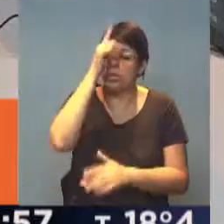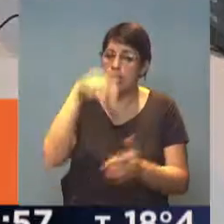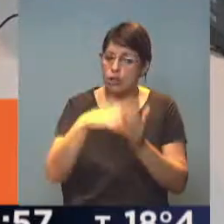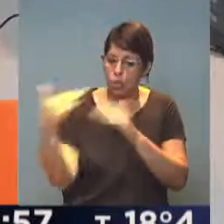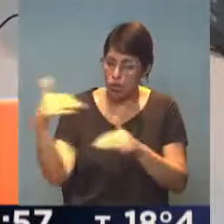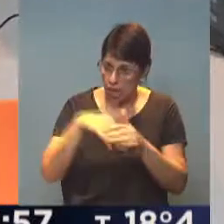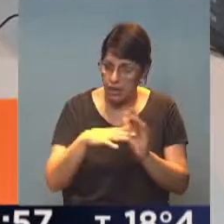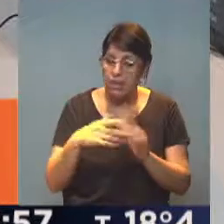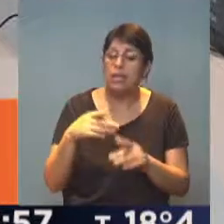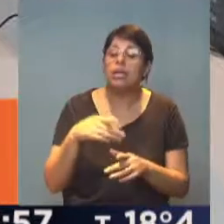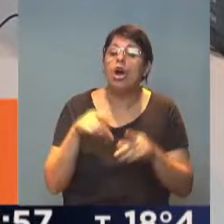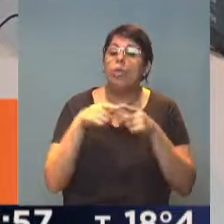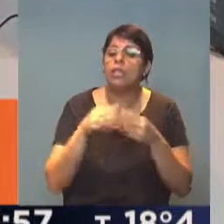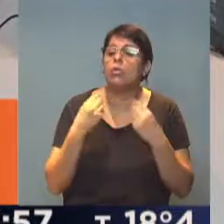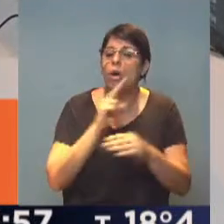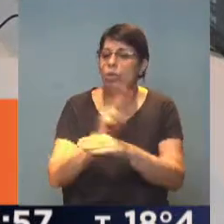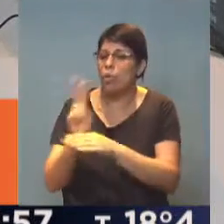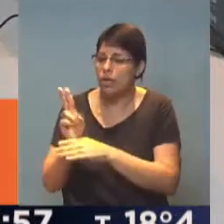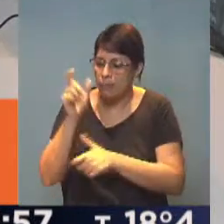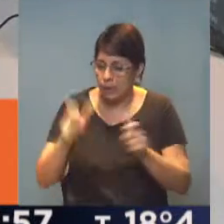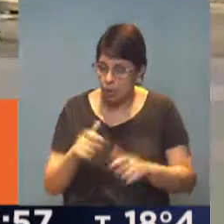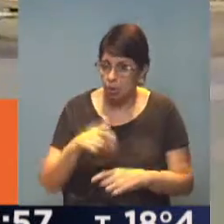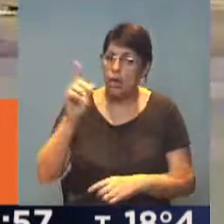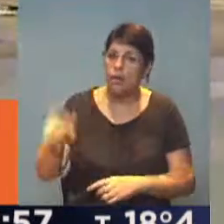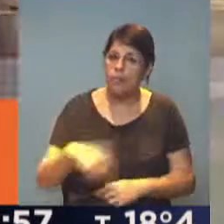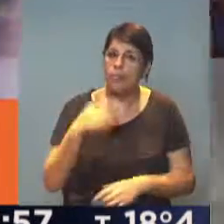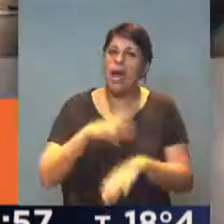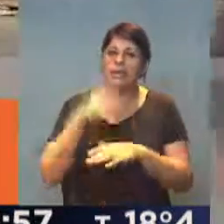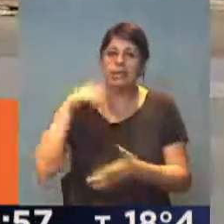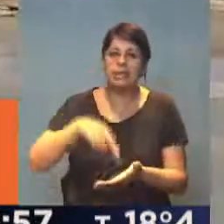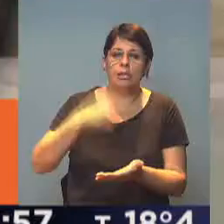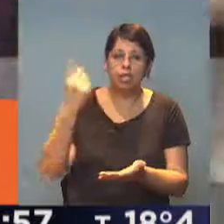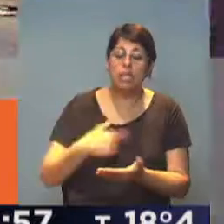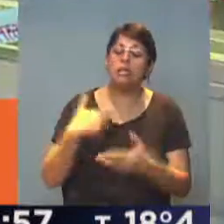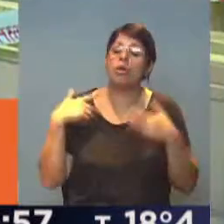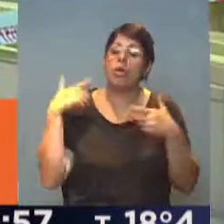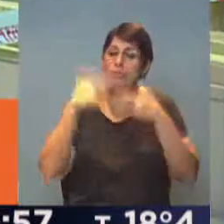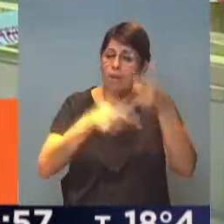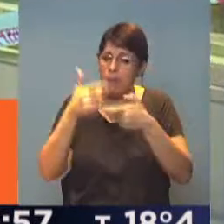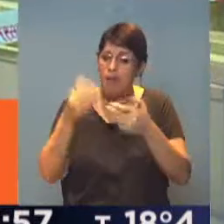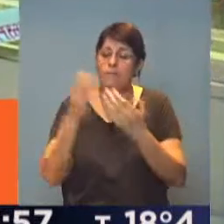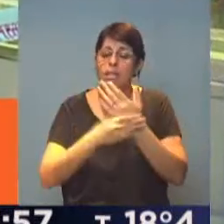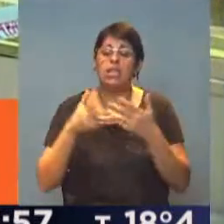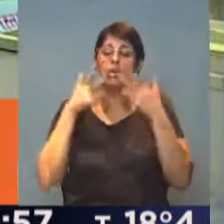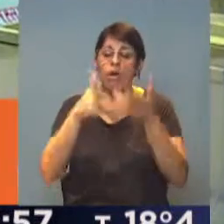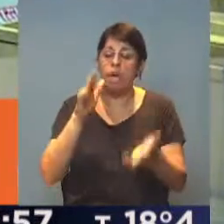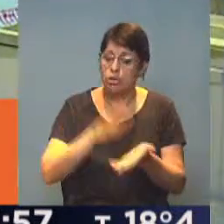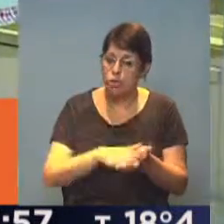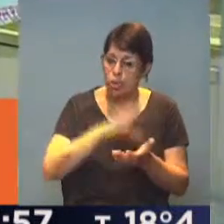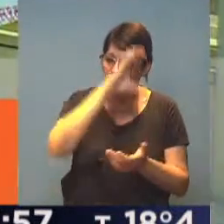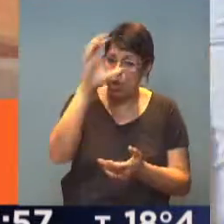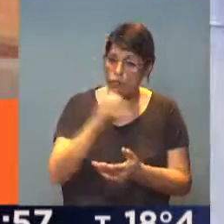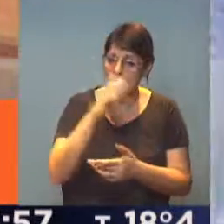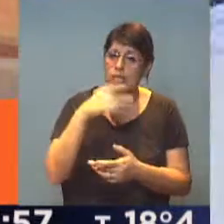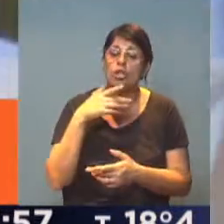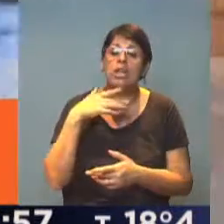porque la finalidad es la misma, es cuidar a nuestra gente. A raíz de la balacera en el microcentro, el ministro se refirió a la comisión del